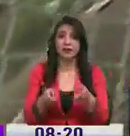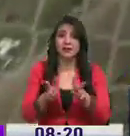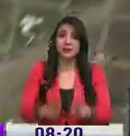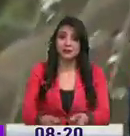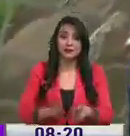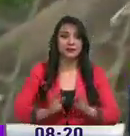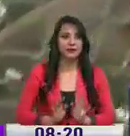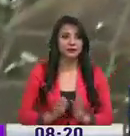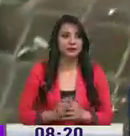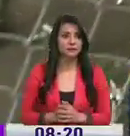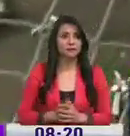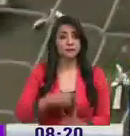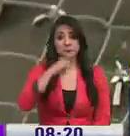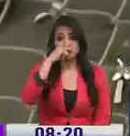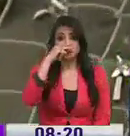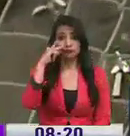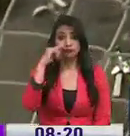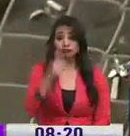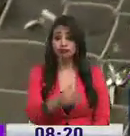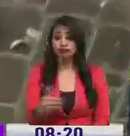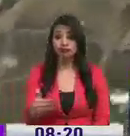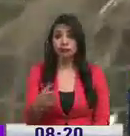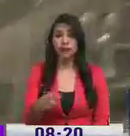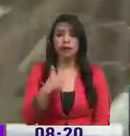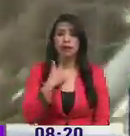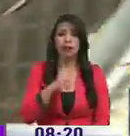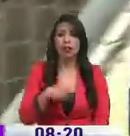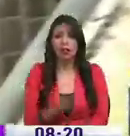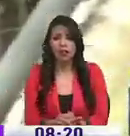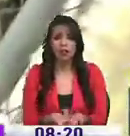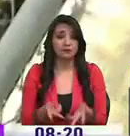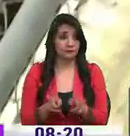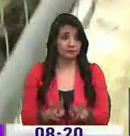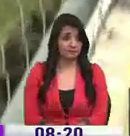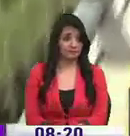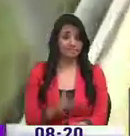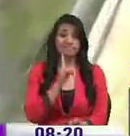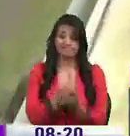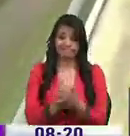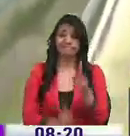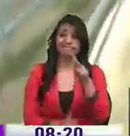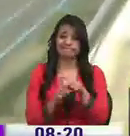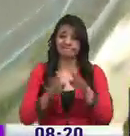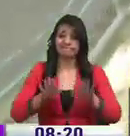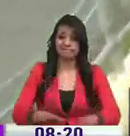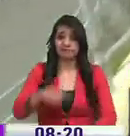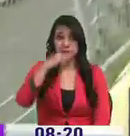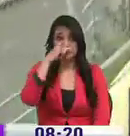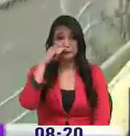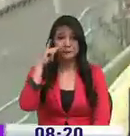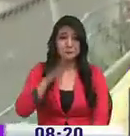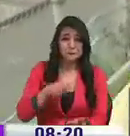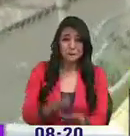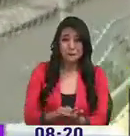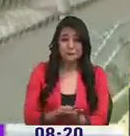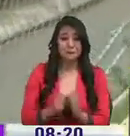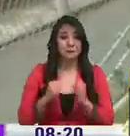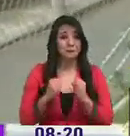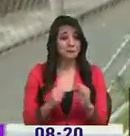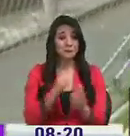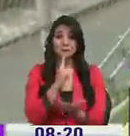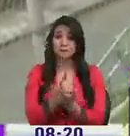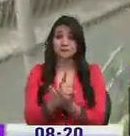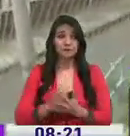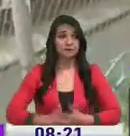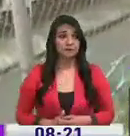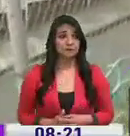días, que niños pequeños se han caído ya sí, en este lugar. Ha habido un accidente aquí, unos niños que se han caído. En verdad,